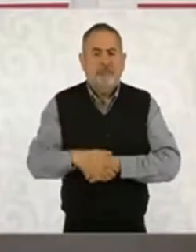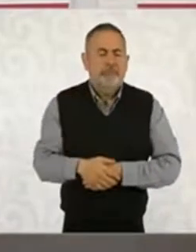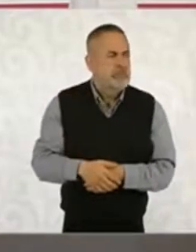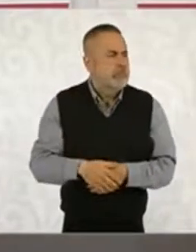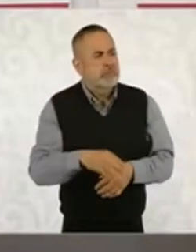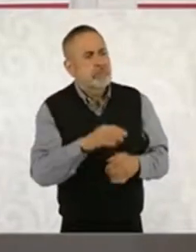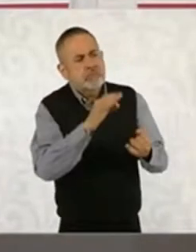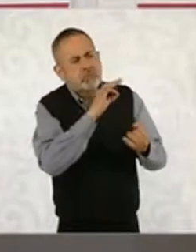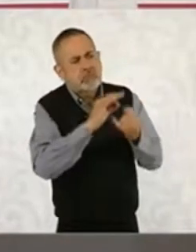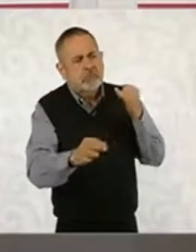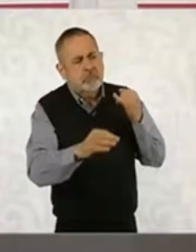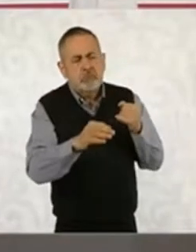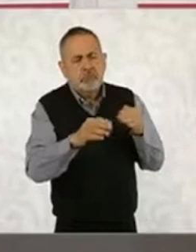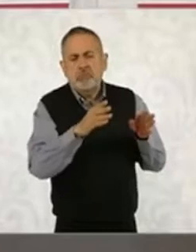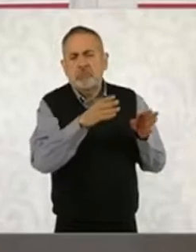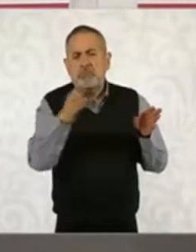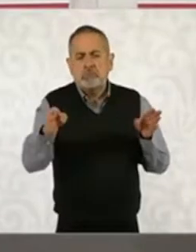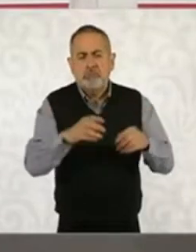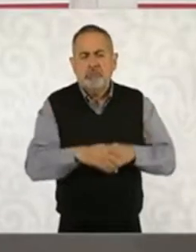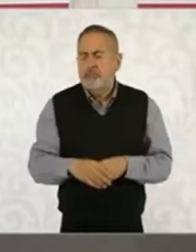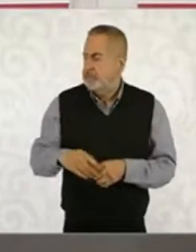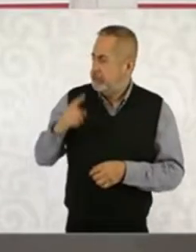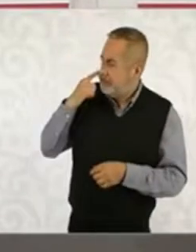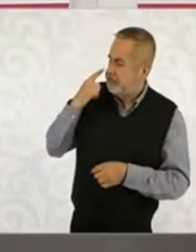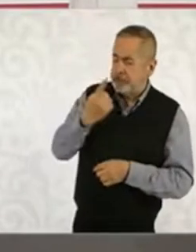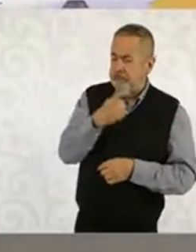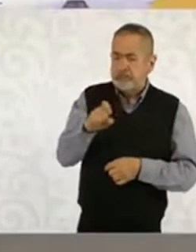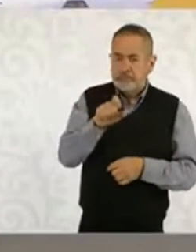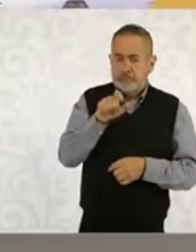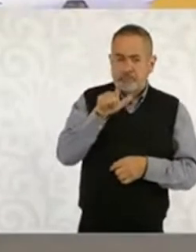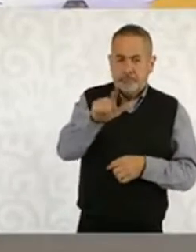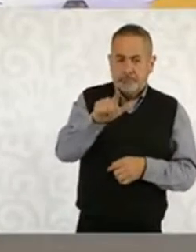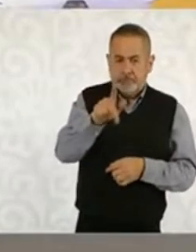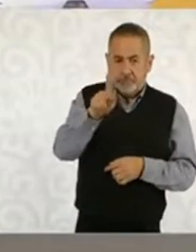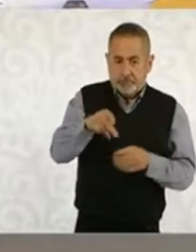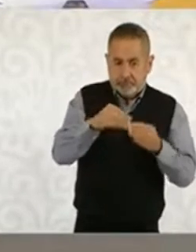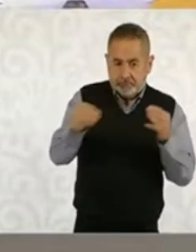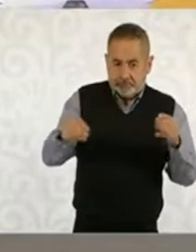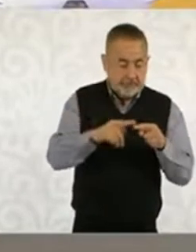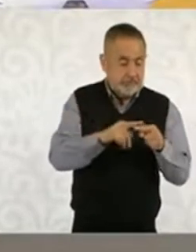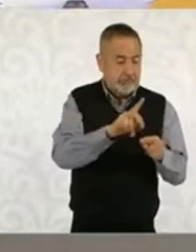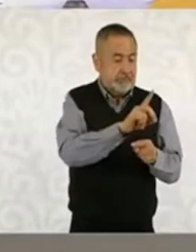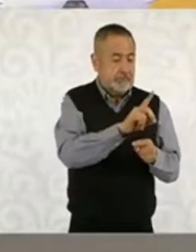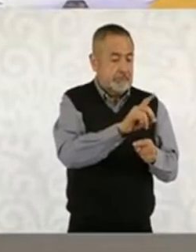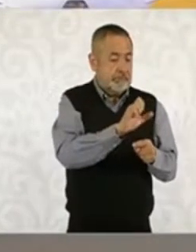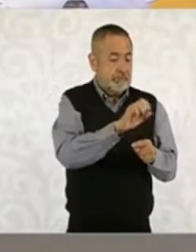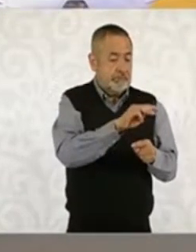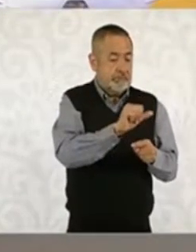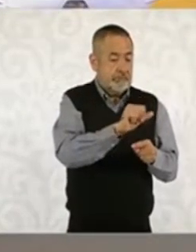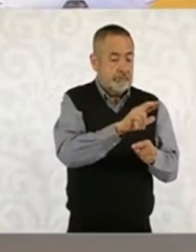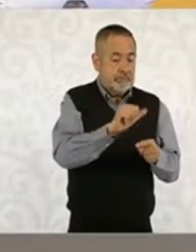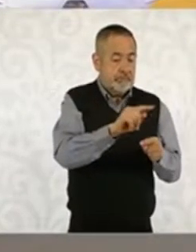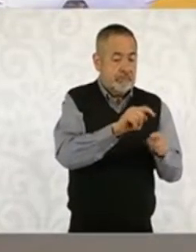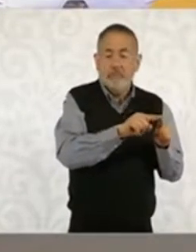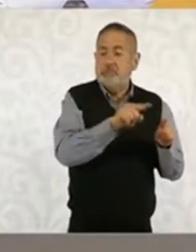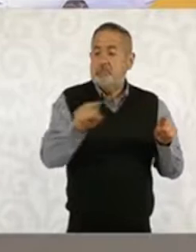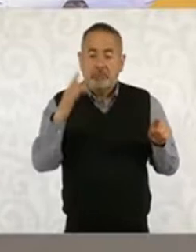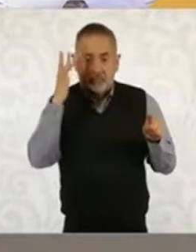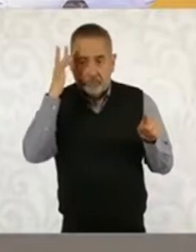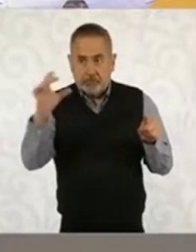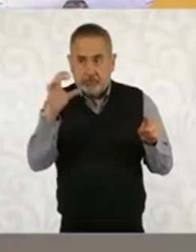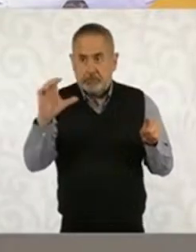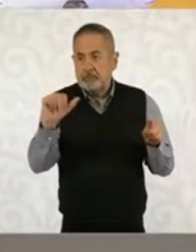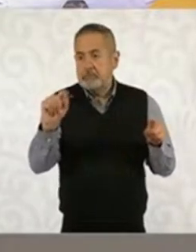última parte? Luego, 117 kilómetros desde Derramadero hasta la entrada de Monterrey en Santa Catarina. La